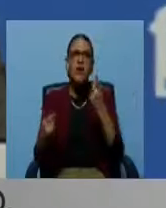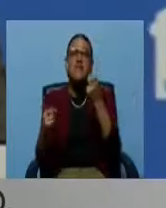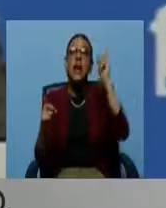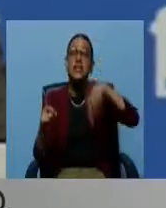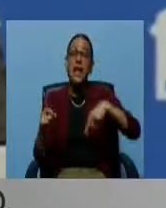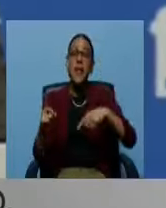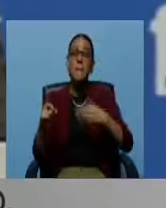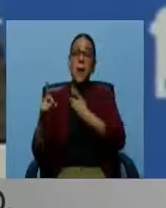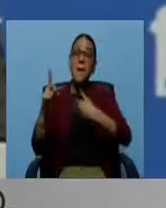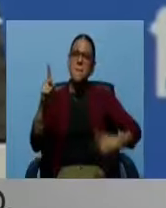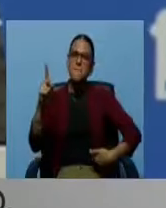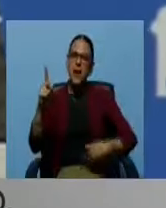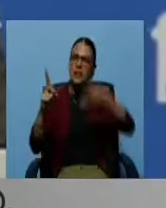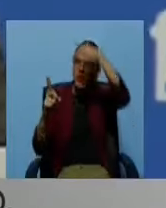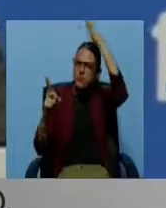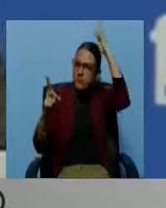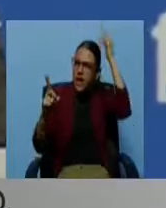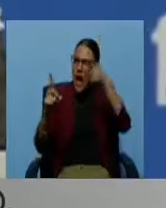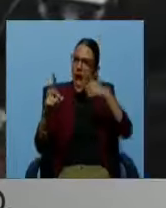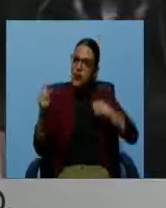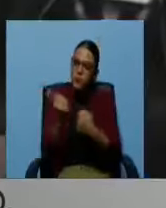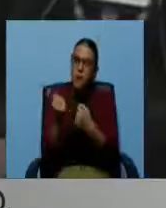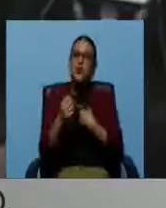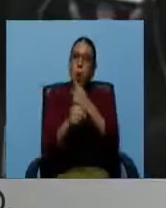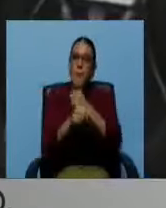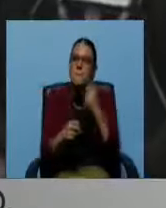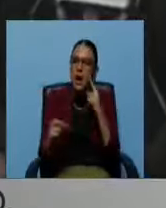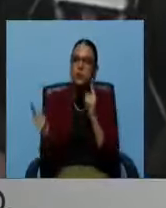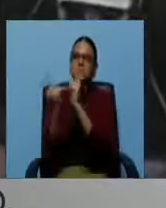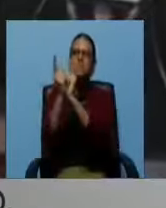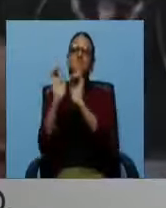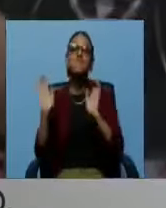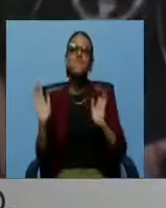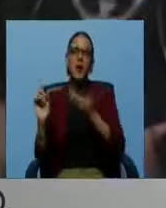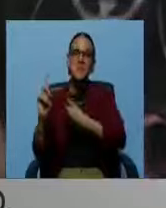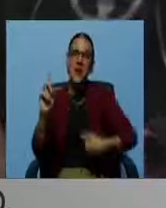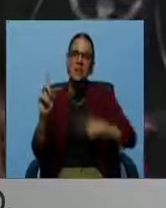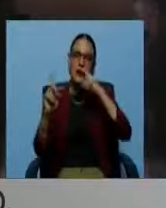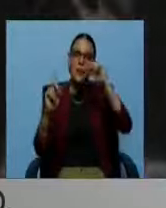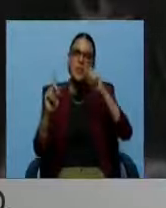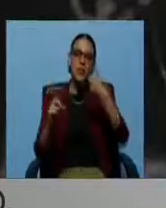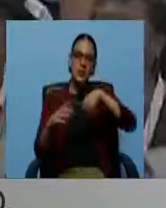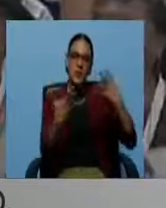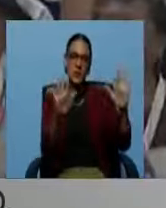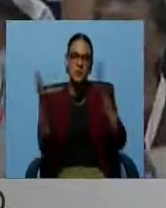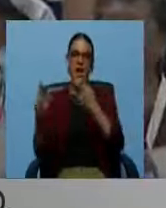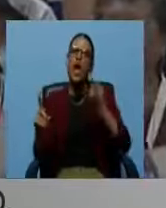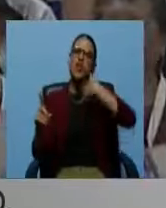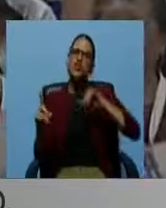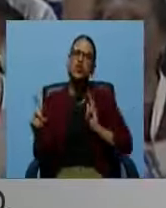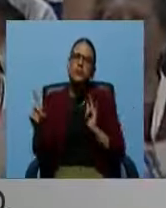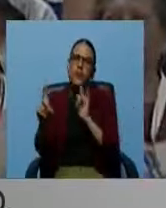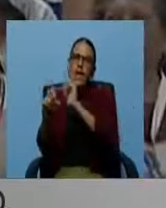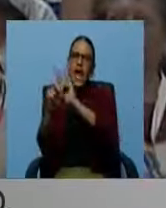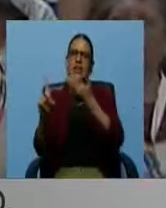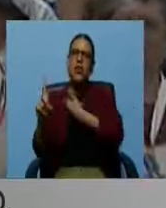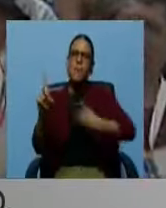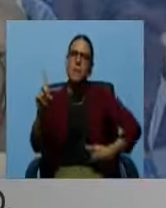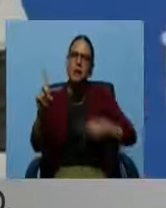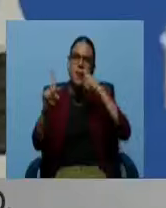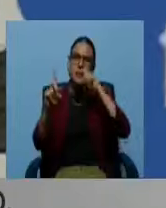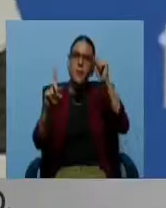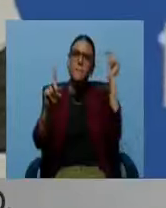pinto todavía, que espero que lo veamos en algún momento por aquí. A nuestro querido presidente Nicolás